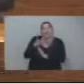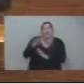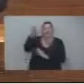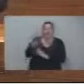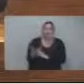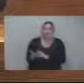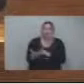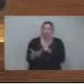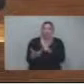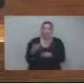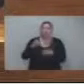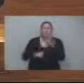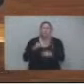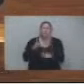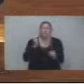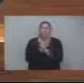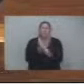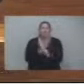realiza.